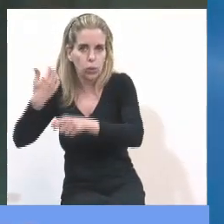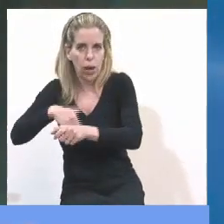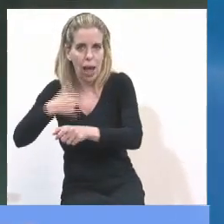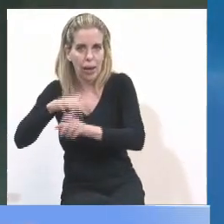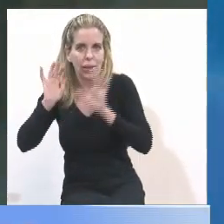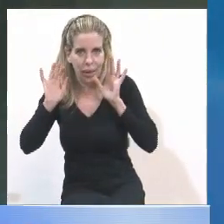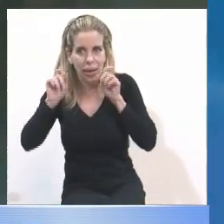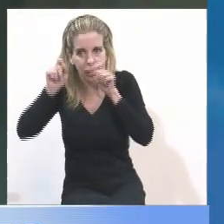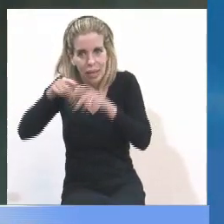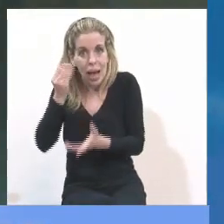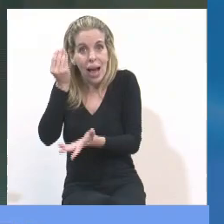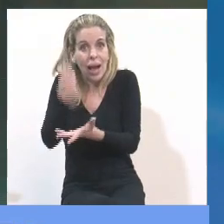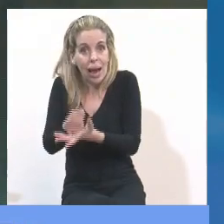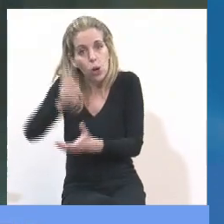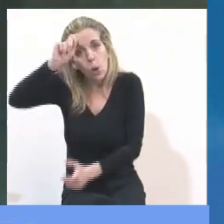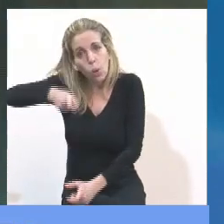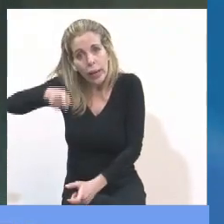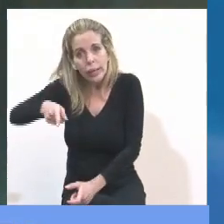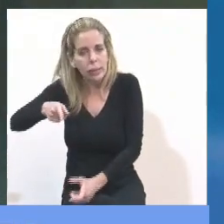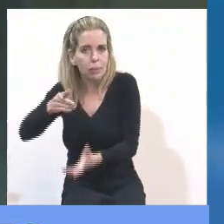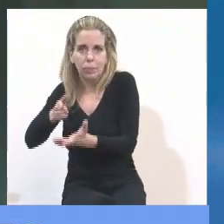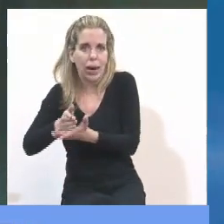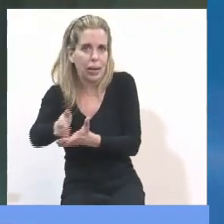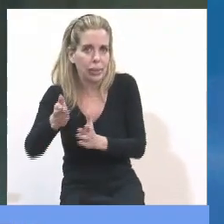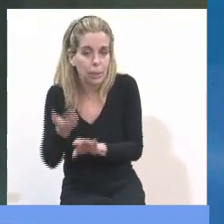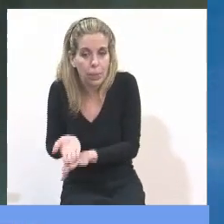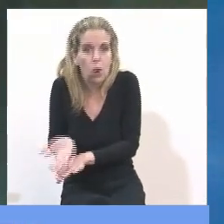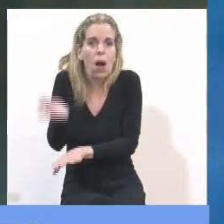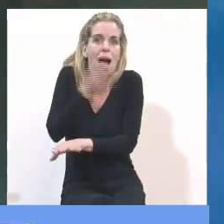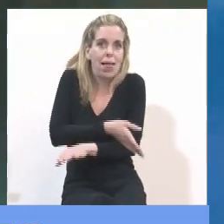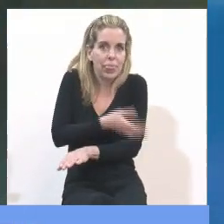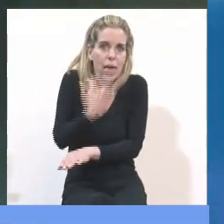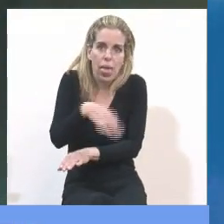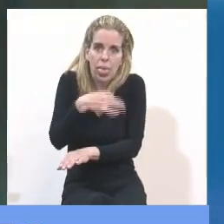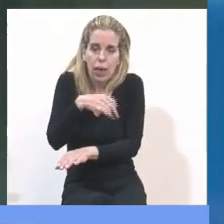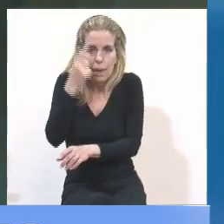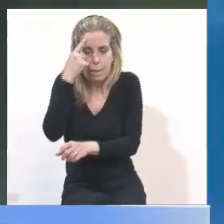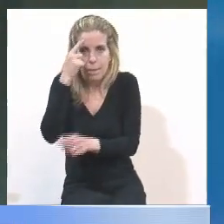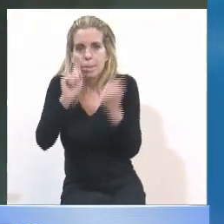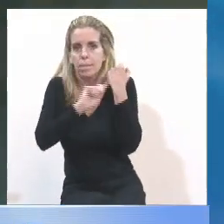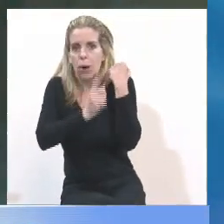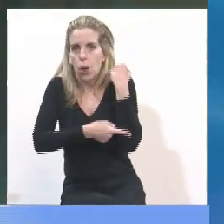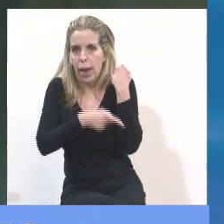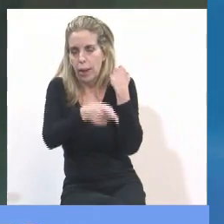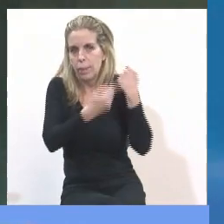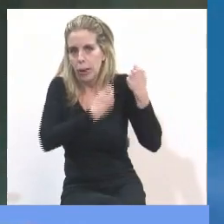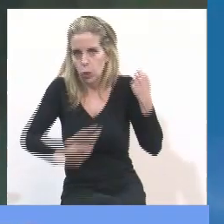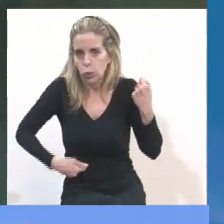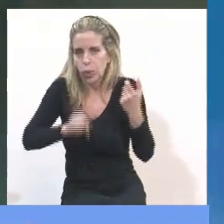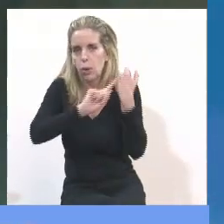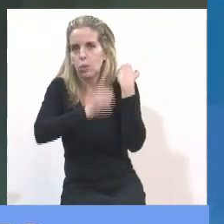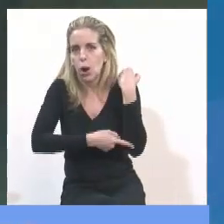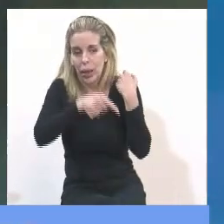además su cargo es vitalicio, tiene que pasar por un poder colegiado de